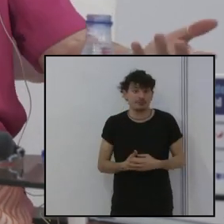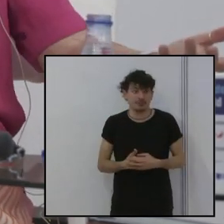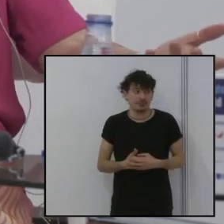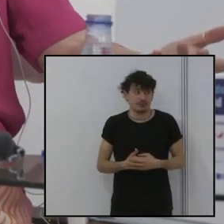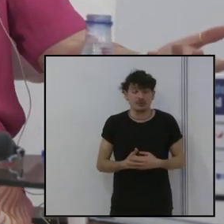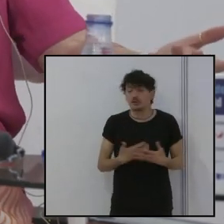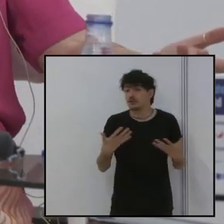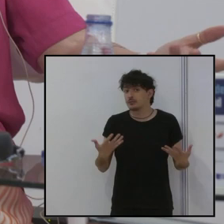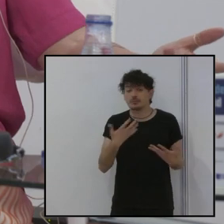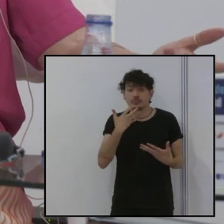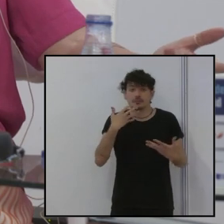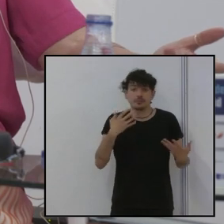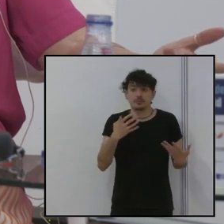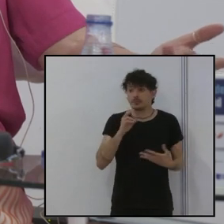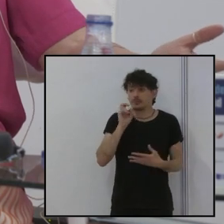vemos